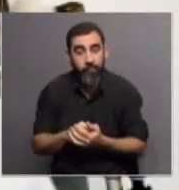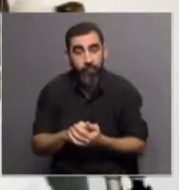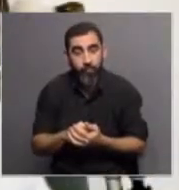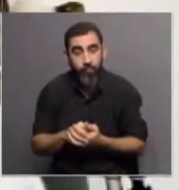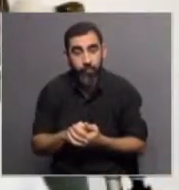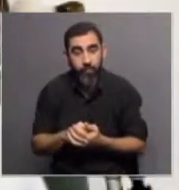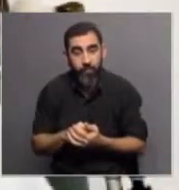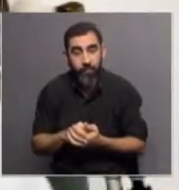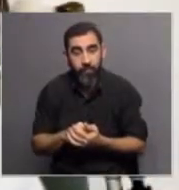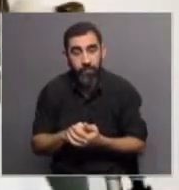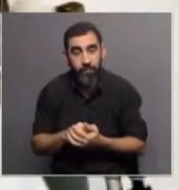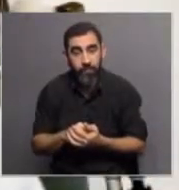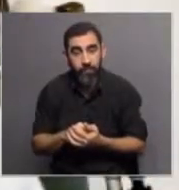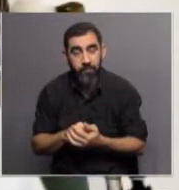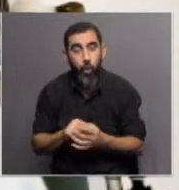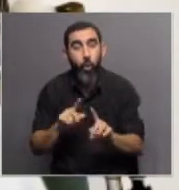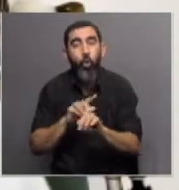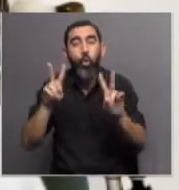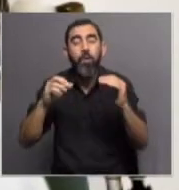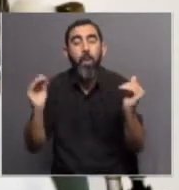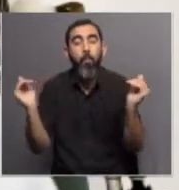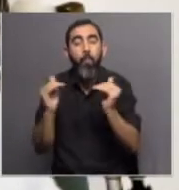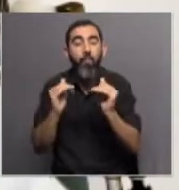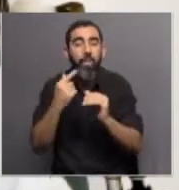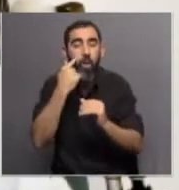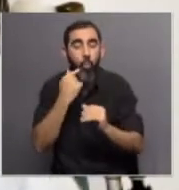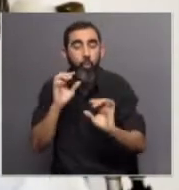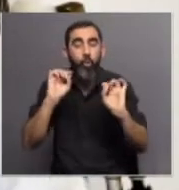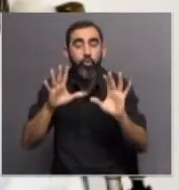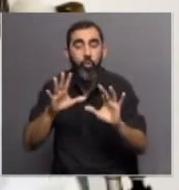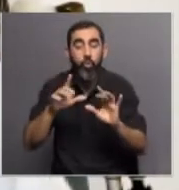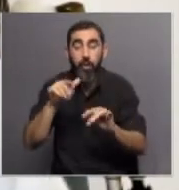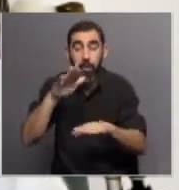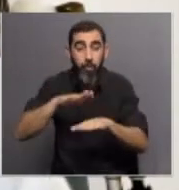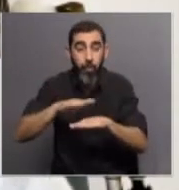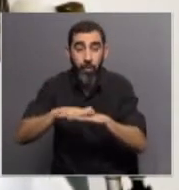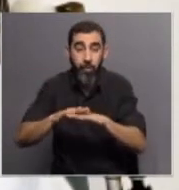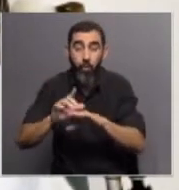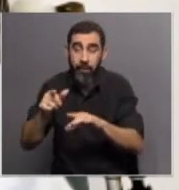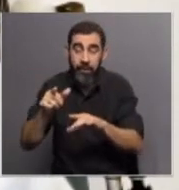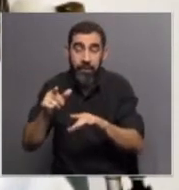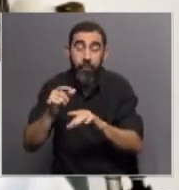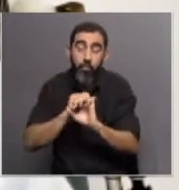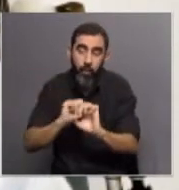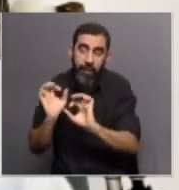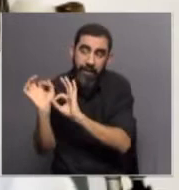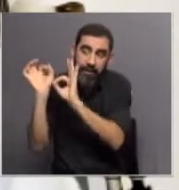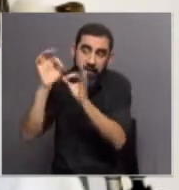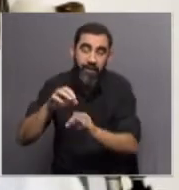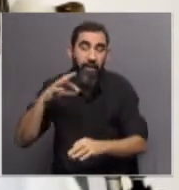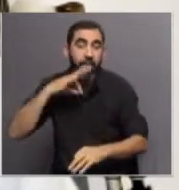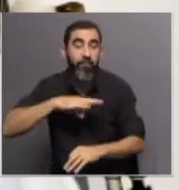lugar a mirar, no tanto en la movilidad como números, sino más bien al ingreso, que es muy probable, de la variante